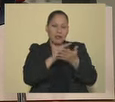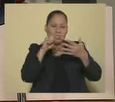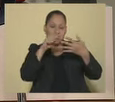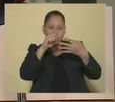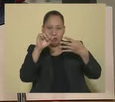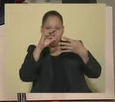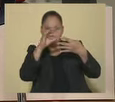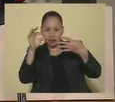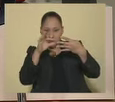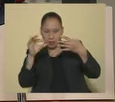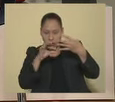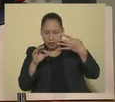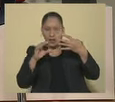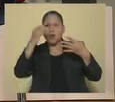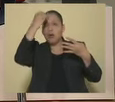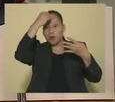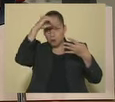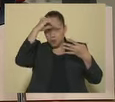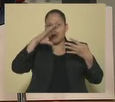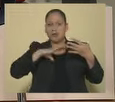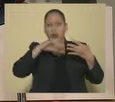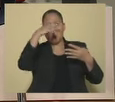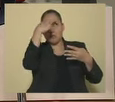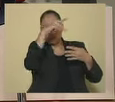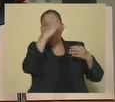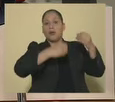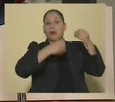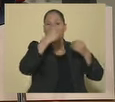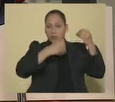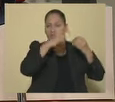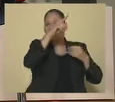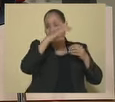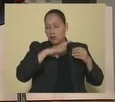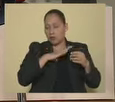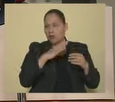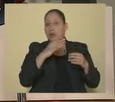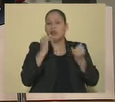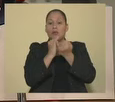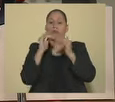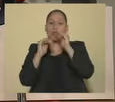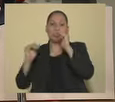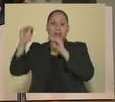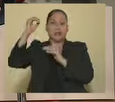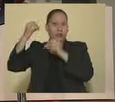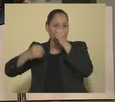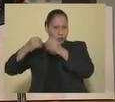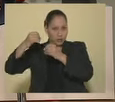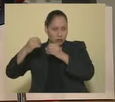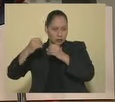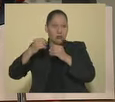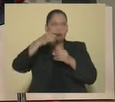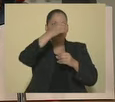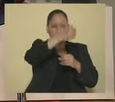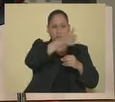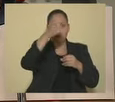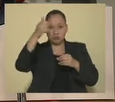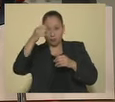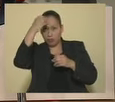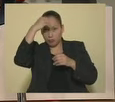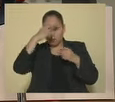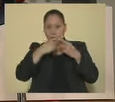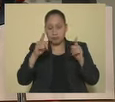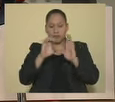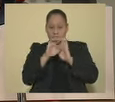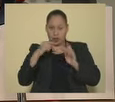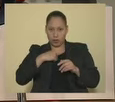hay criterios por parte de los tribunales colegiados, incluso por la Suprema Corte de Justicia. En mi opinión, al